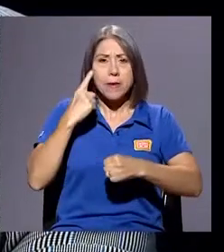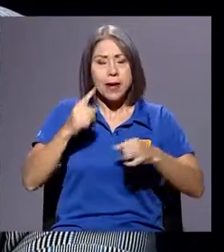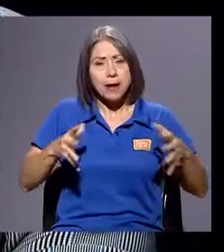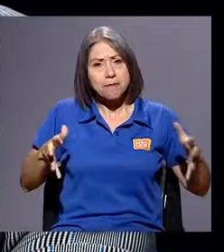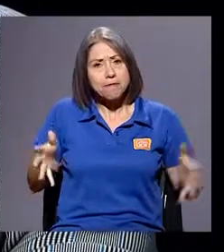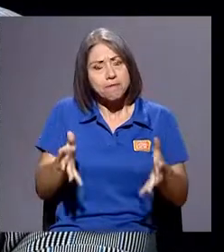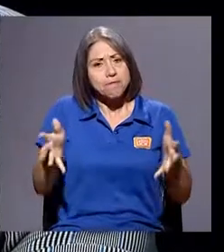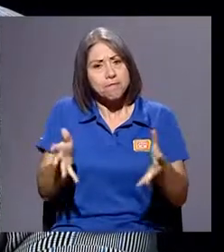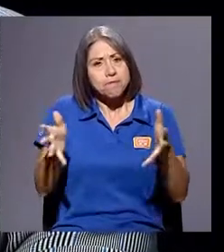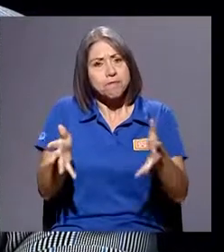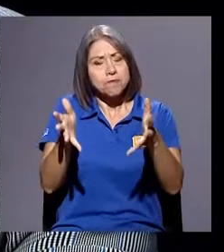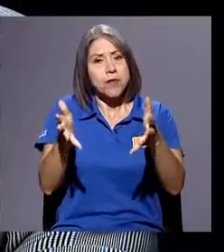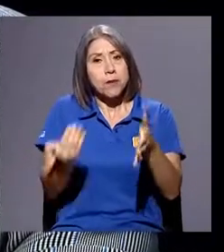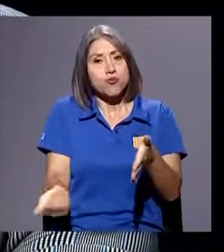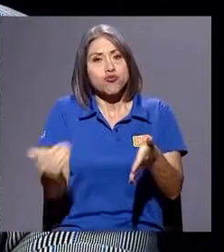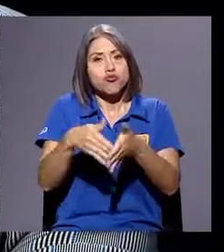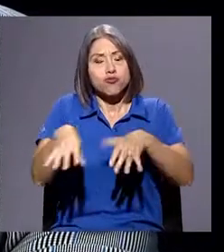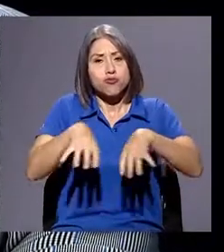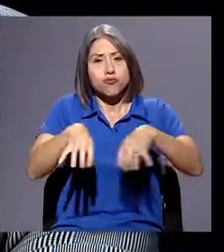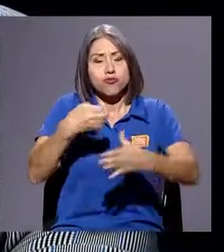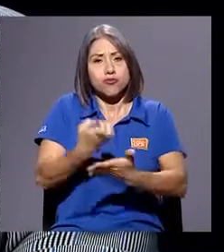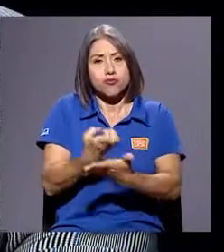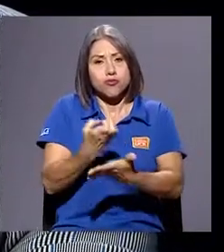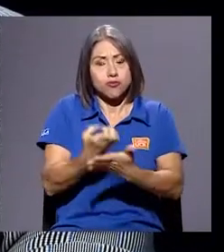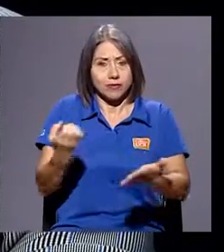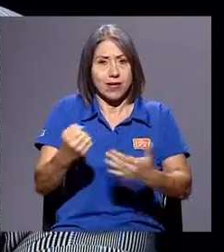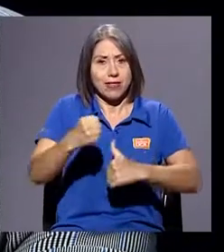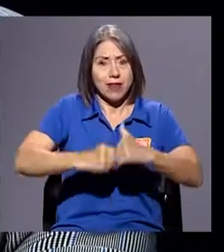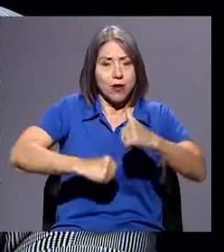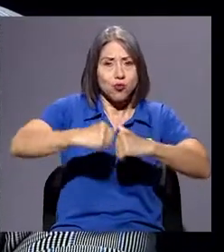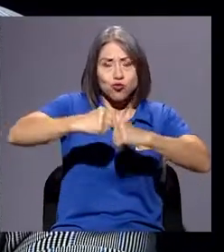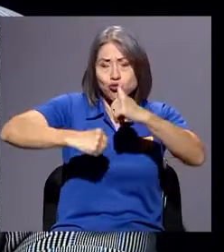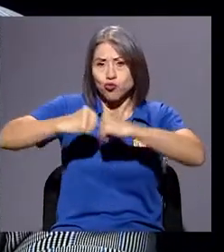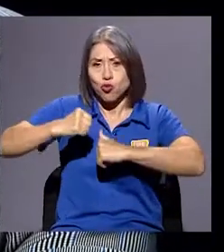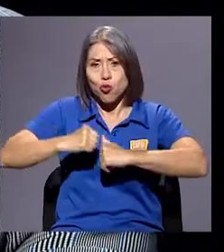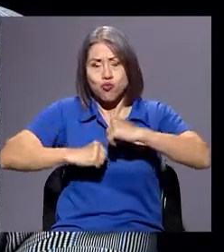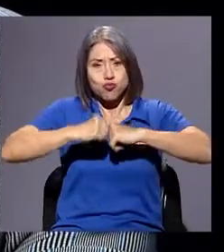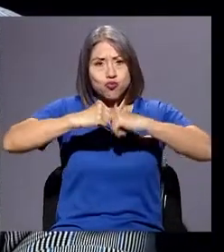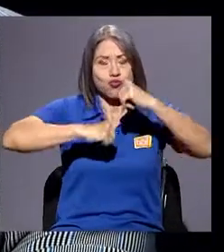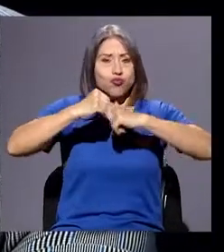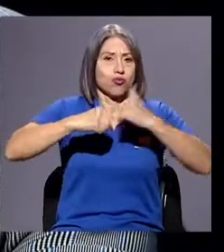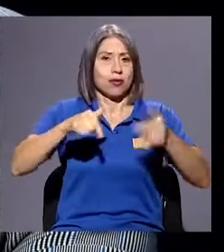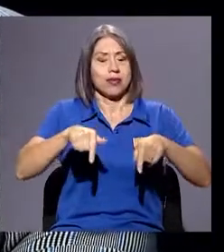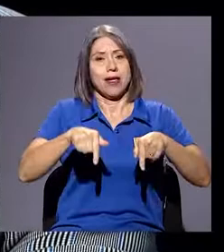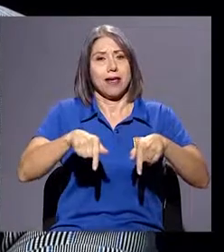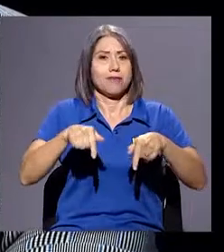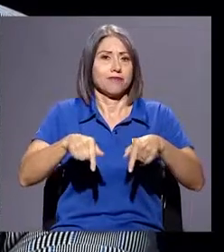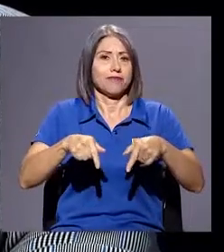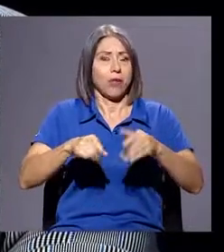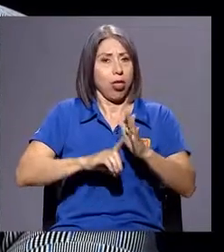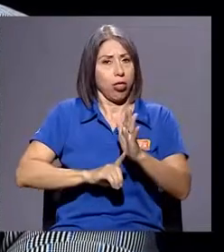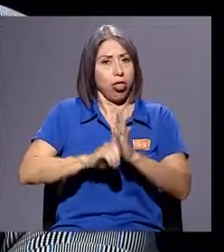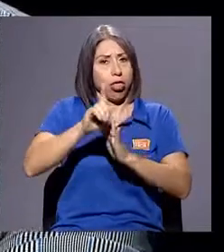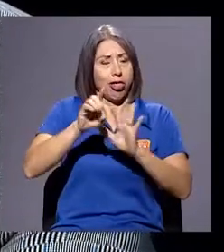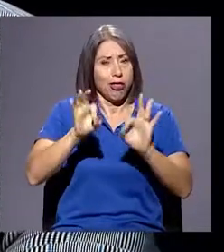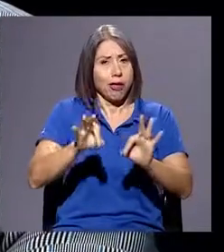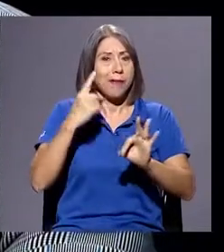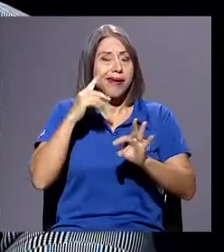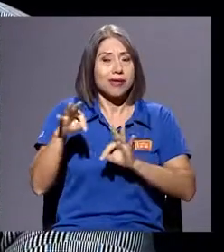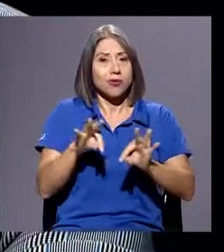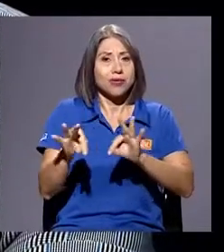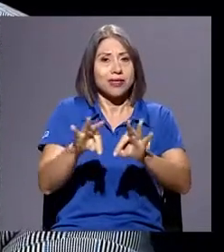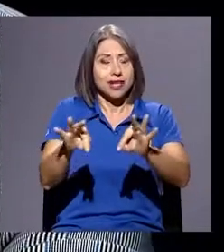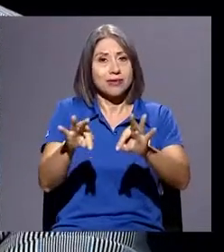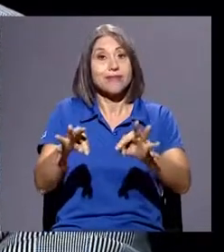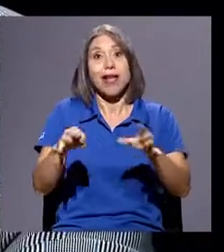que se reactive la economía de la construcción de este tipo de desarrollo y por lo tanto, pues que